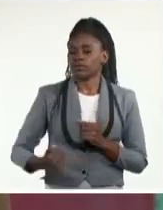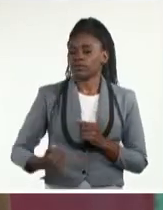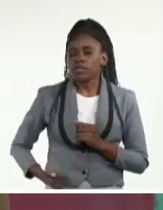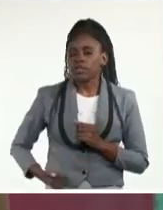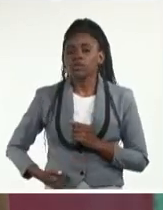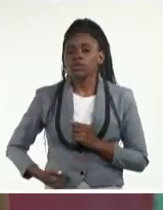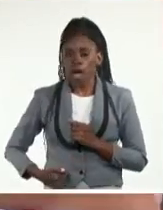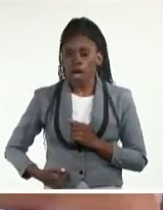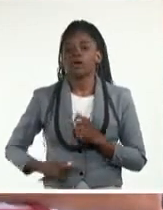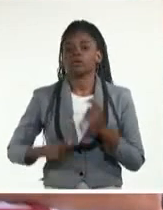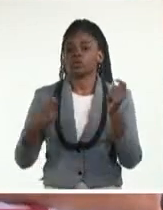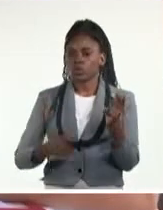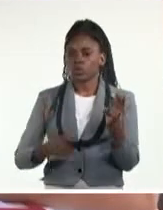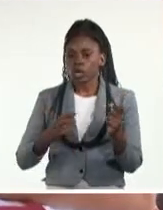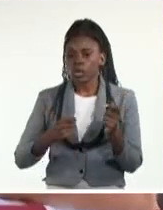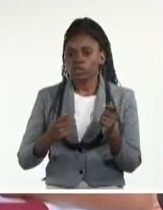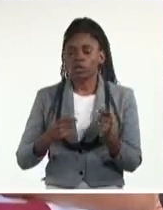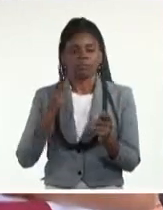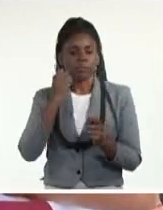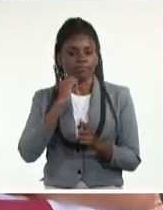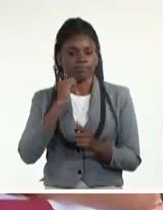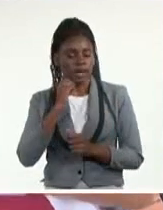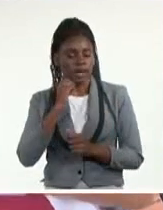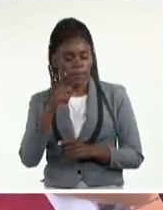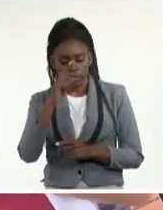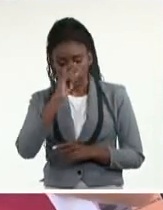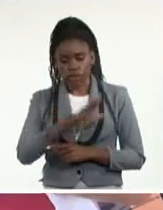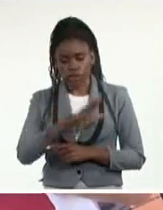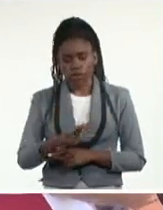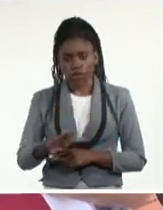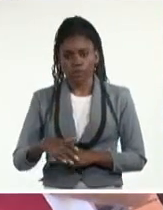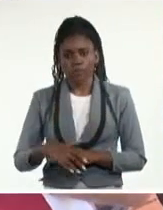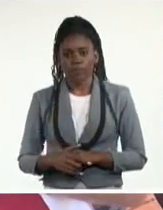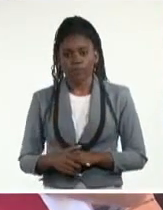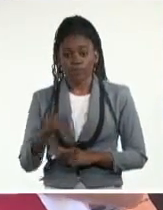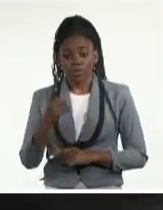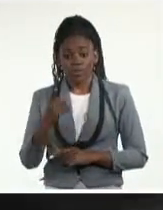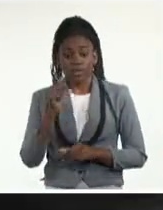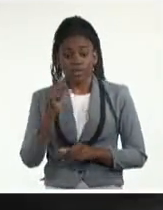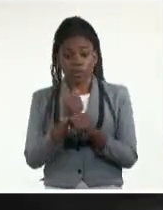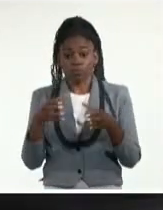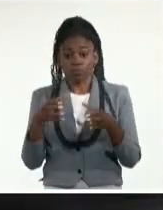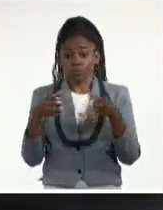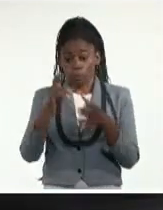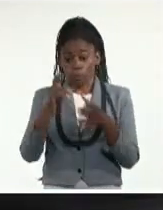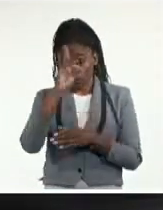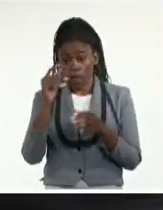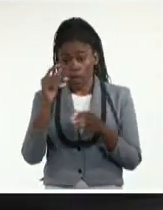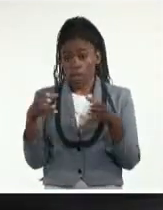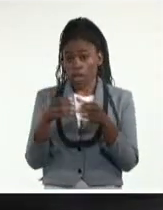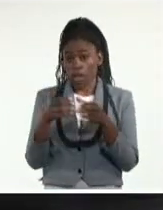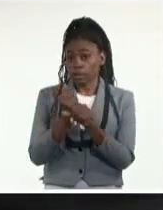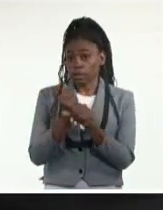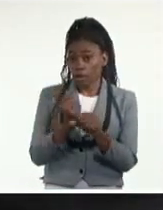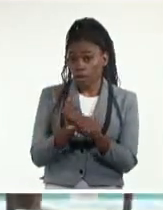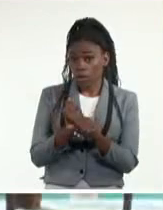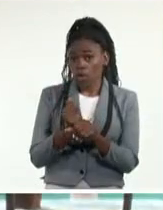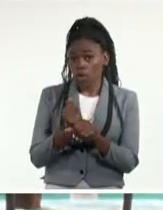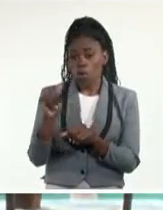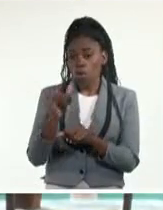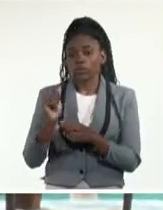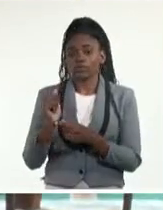generacional en el sector. Este colectivo aporta unos 56 colaboradores en misiones internacionalistas en otros